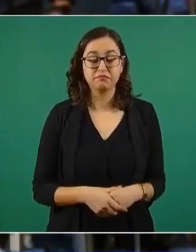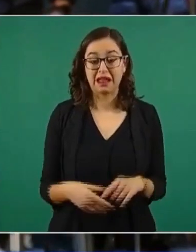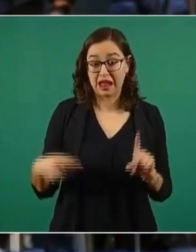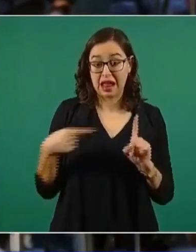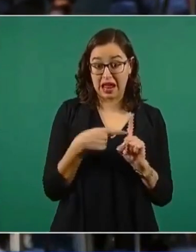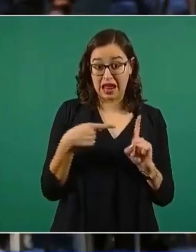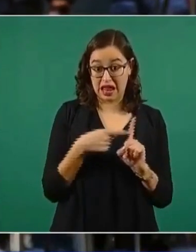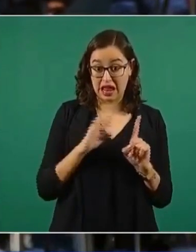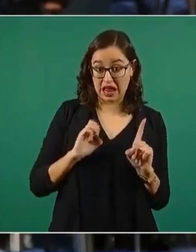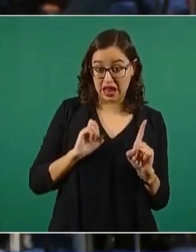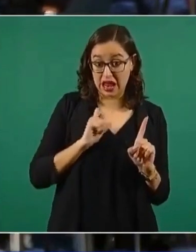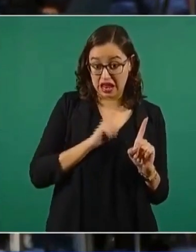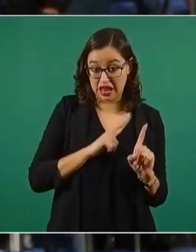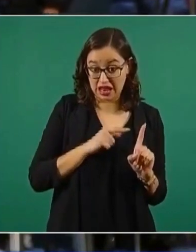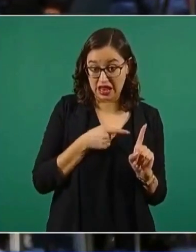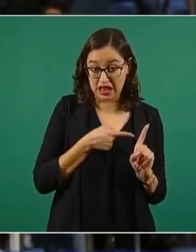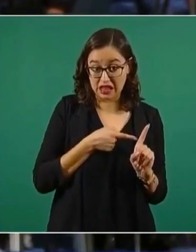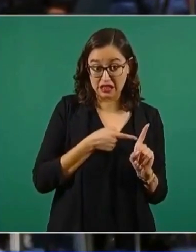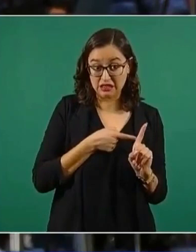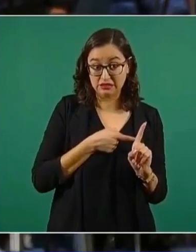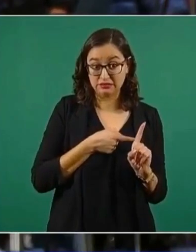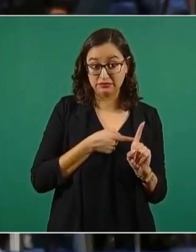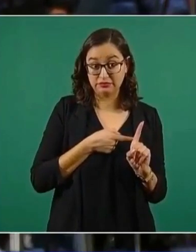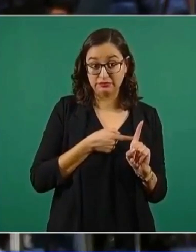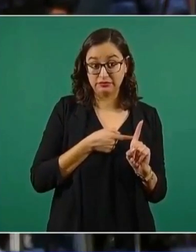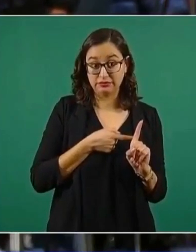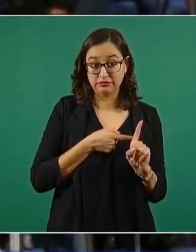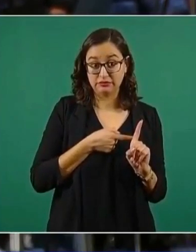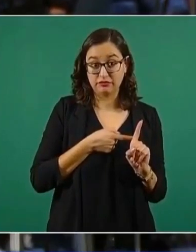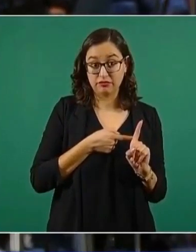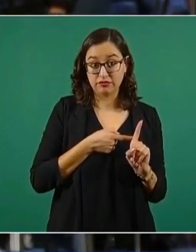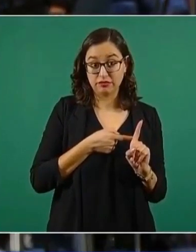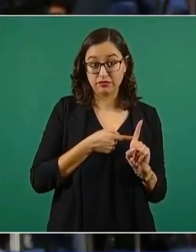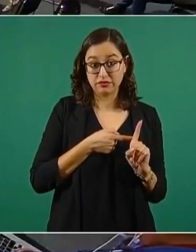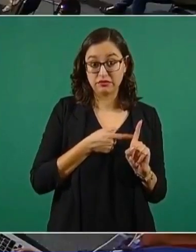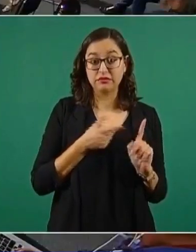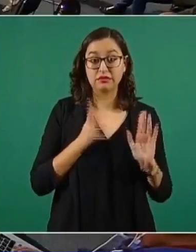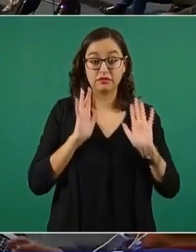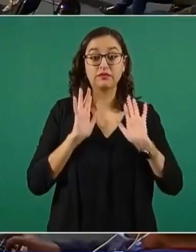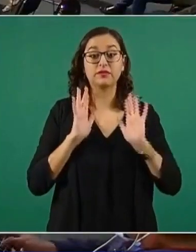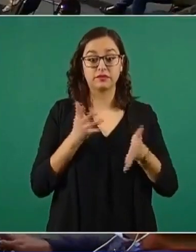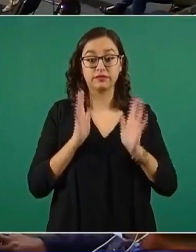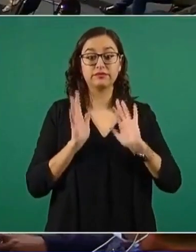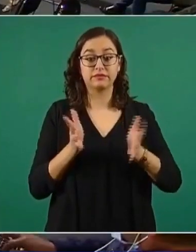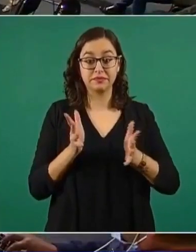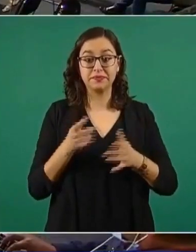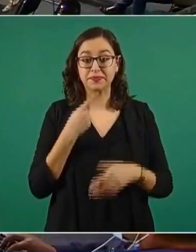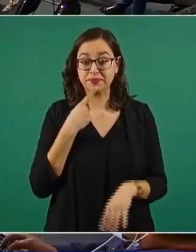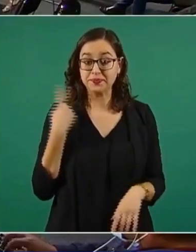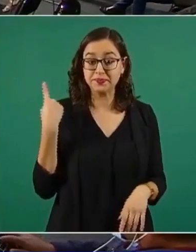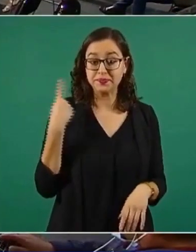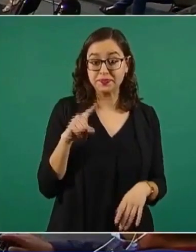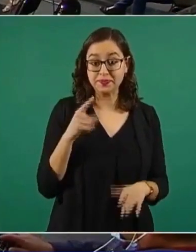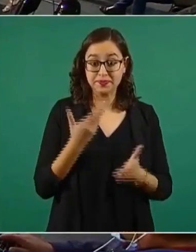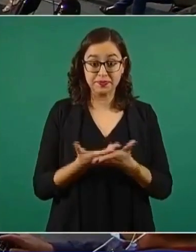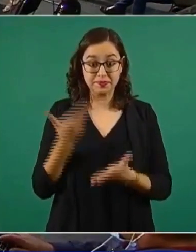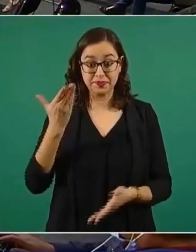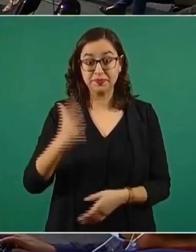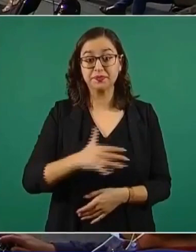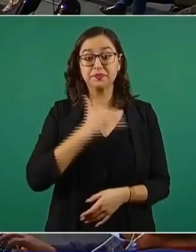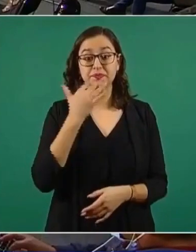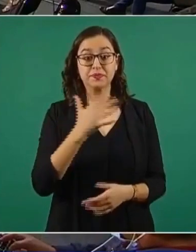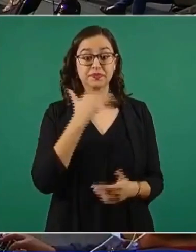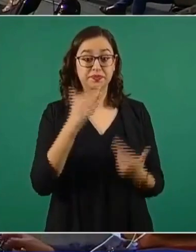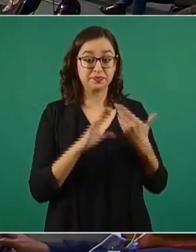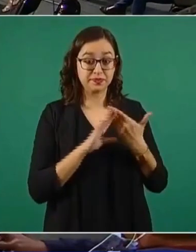presidente, además de este texto, cuenta con una denuncia en la Fiscalía Especializada de Combate a la